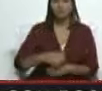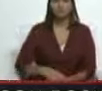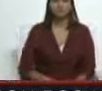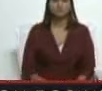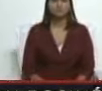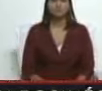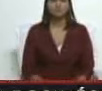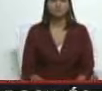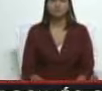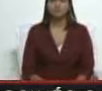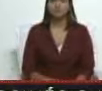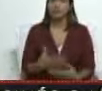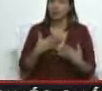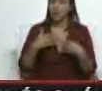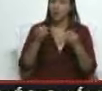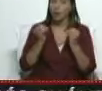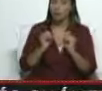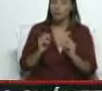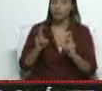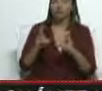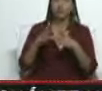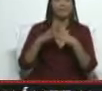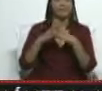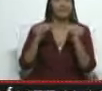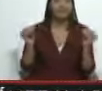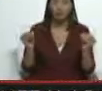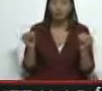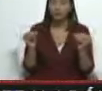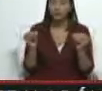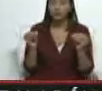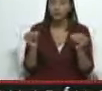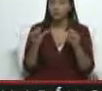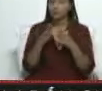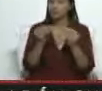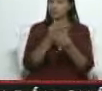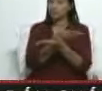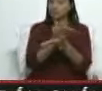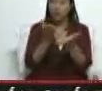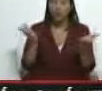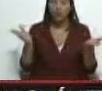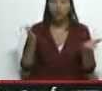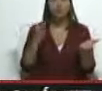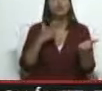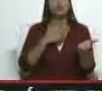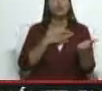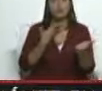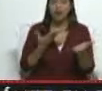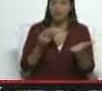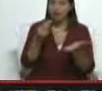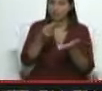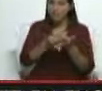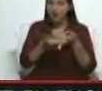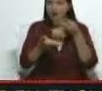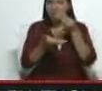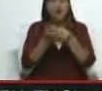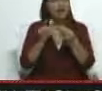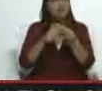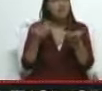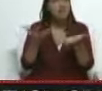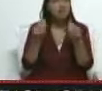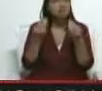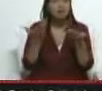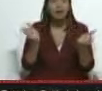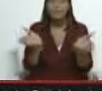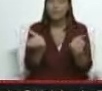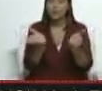En la oportunidad para que todos absolutamente todos puedan contribuir a la prosperidad generalizada